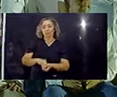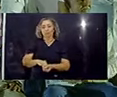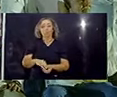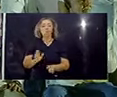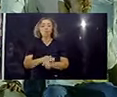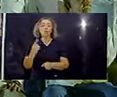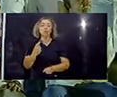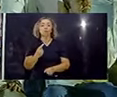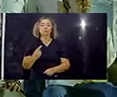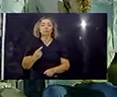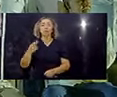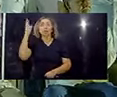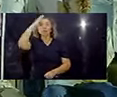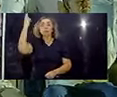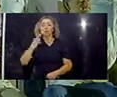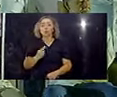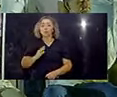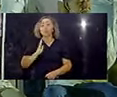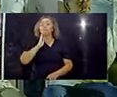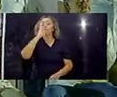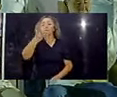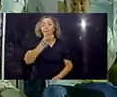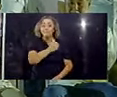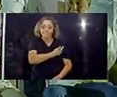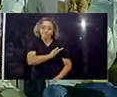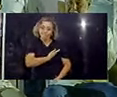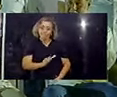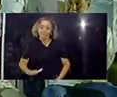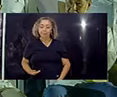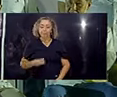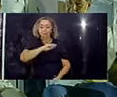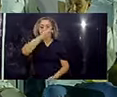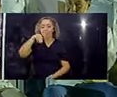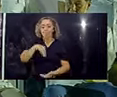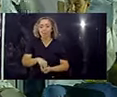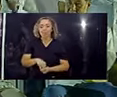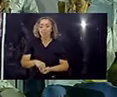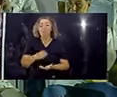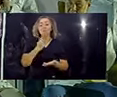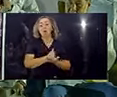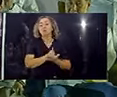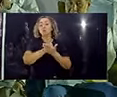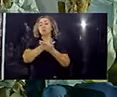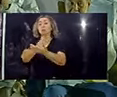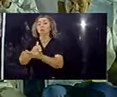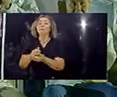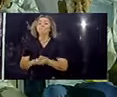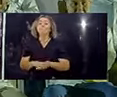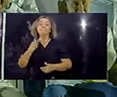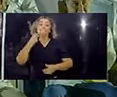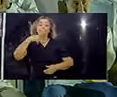presidente municipal de Mérida y lo vamos a ayudar para atender el sur